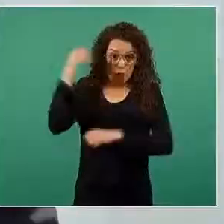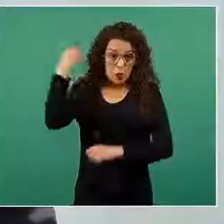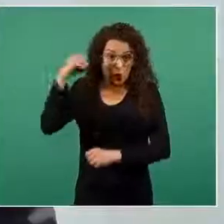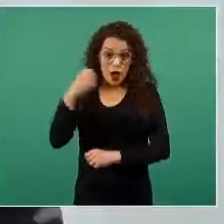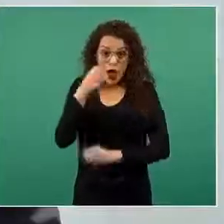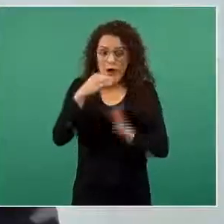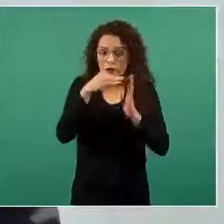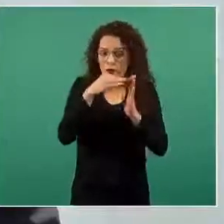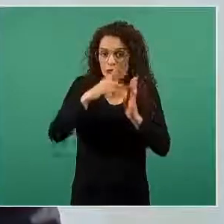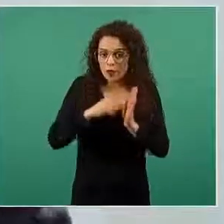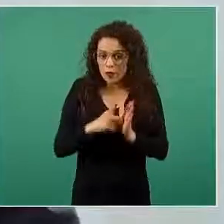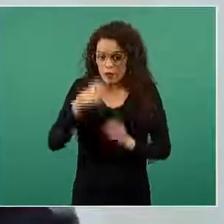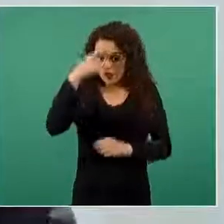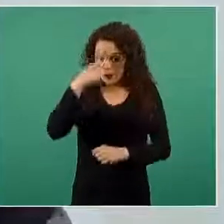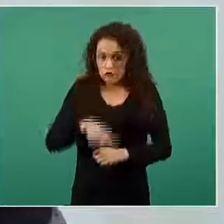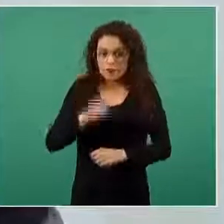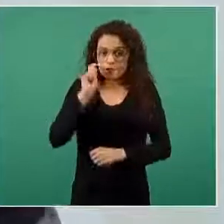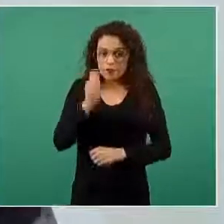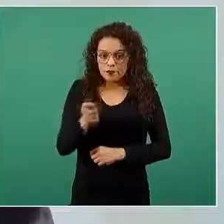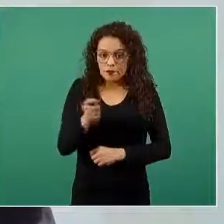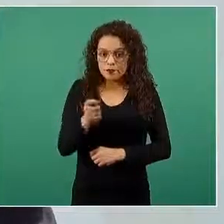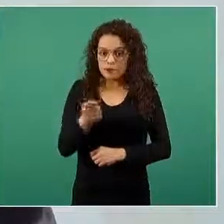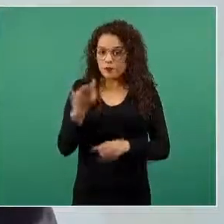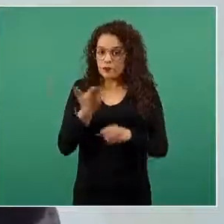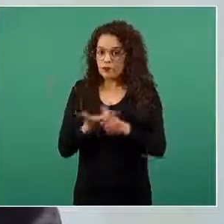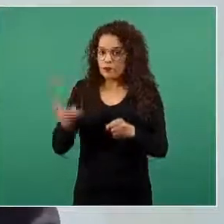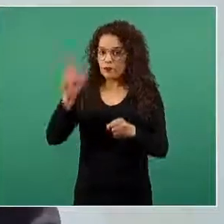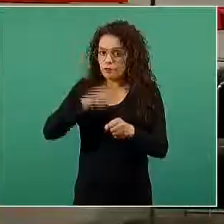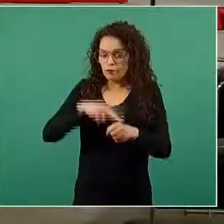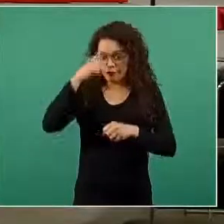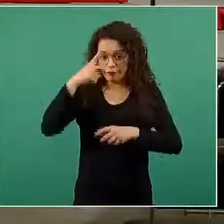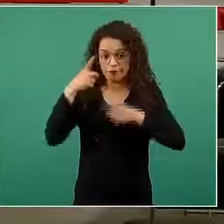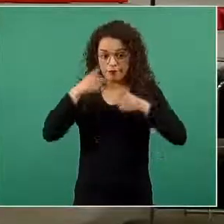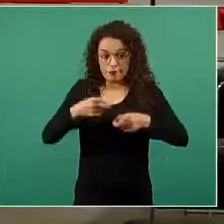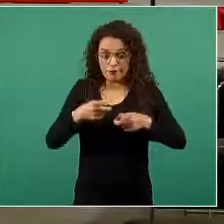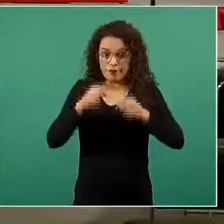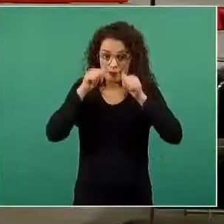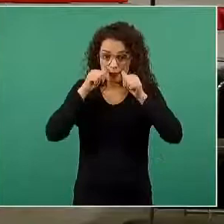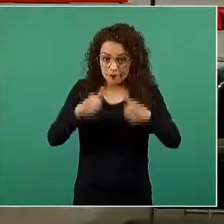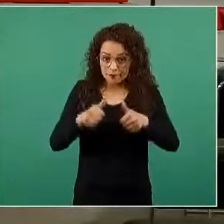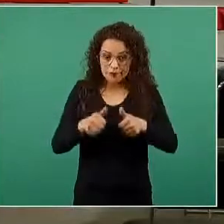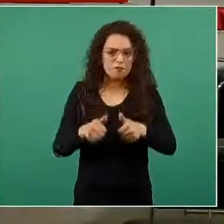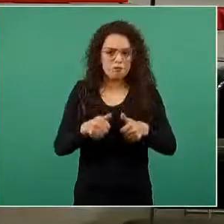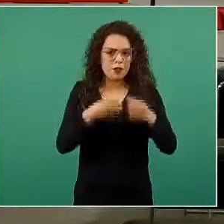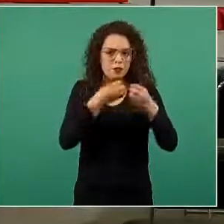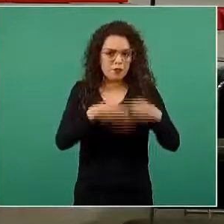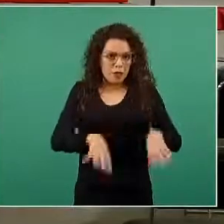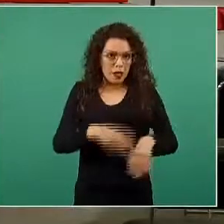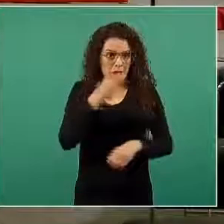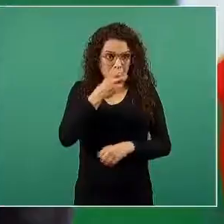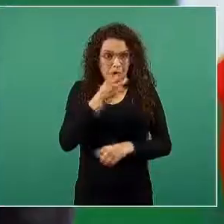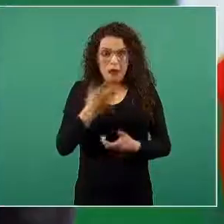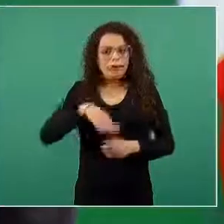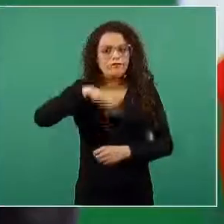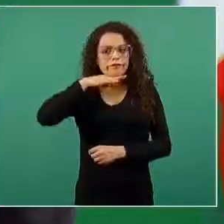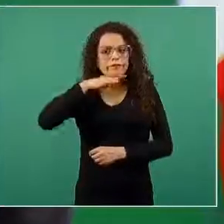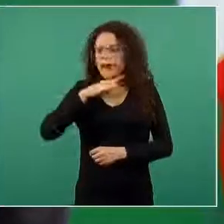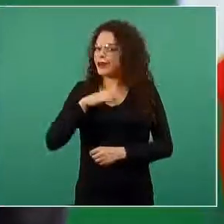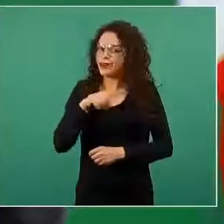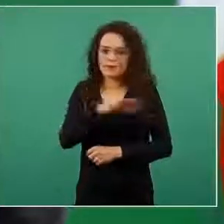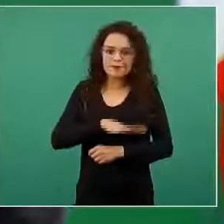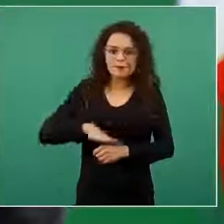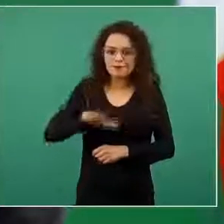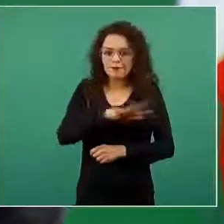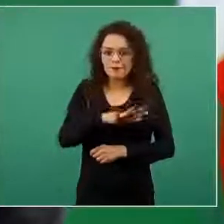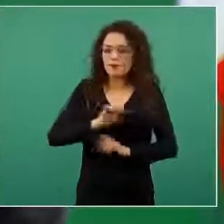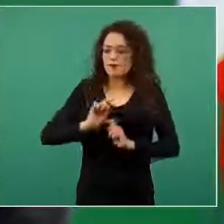modelo de unidades itinerantes nunca lo ha perdido, este modelo de tener personal de salud propios